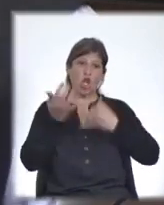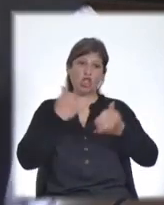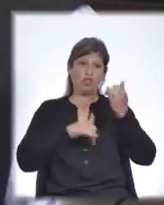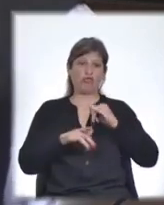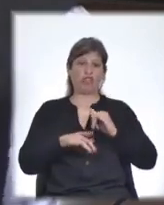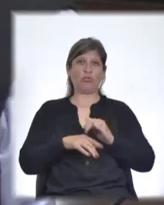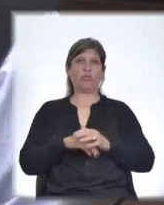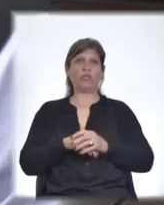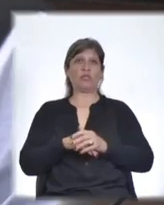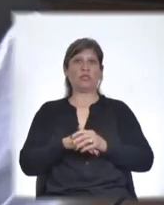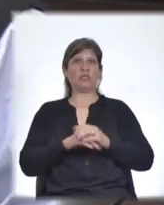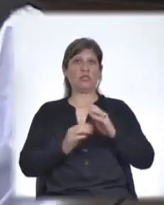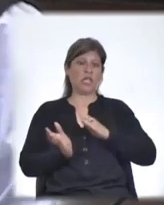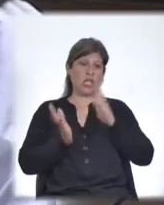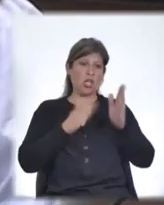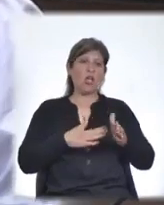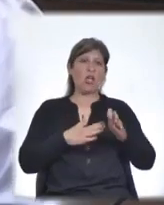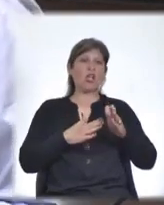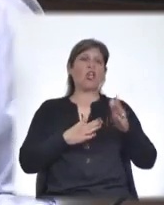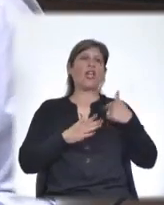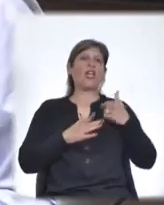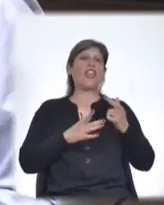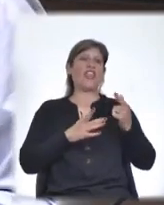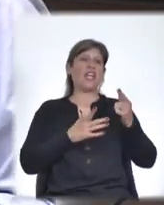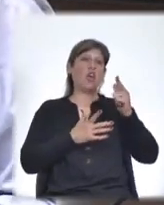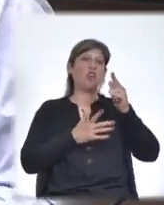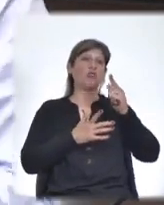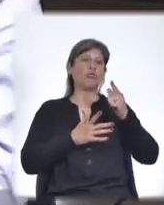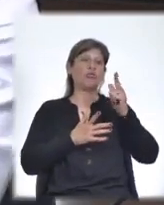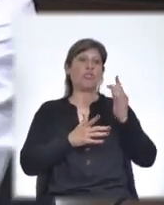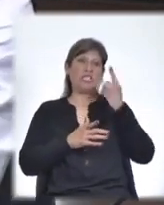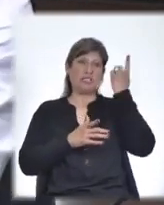informes, tanto de los organismos internacionales